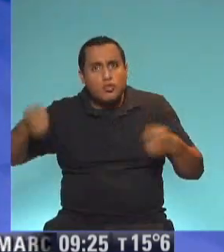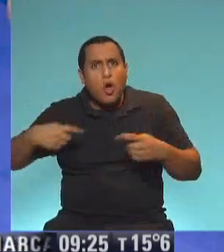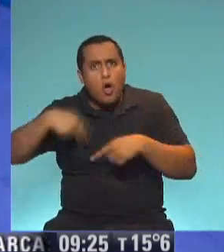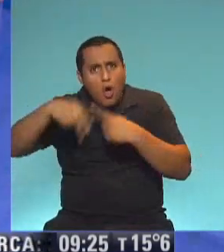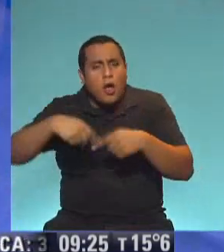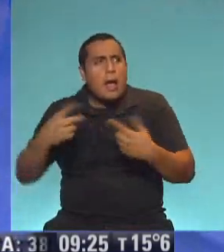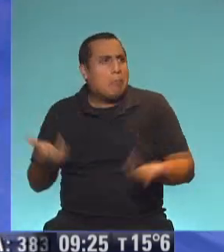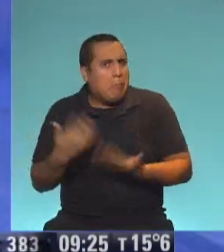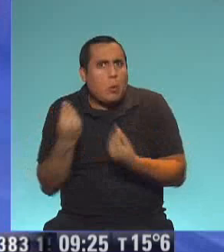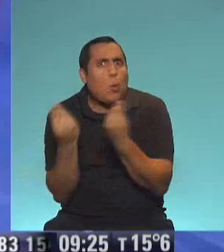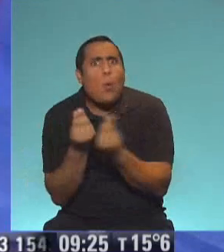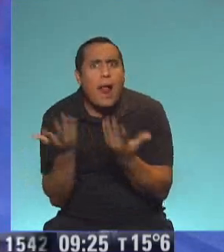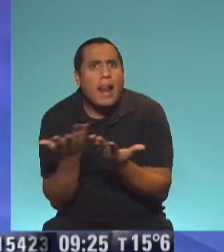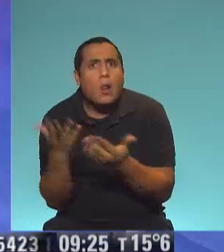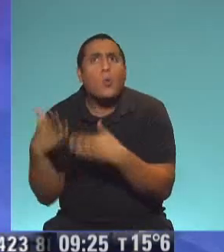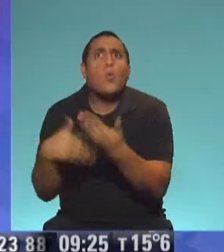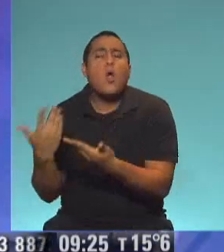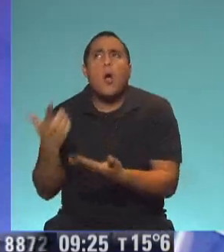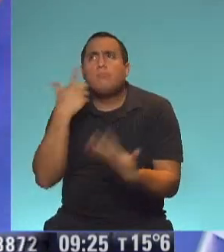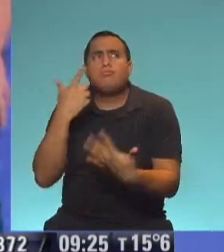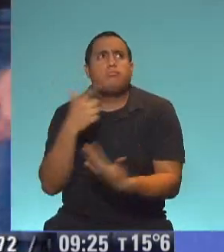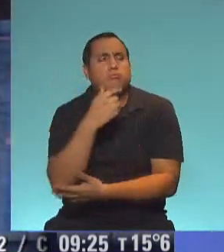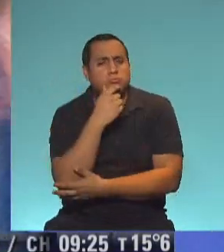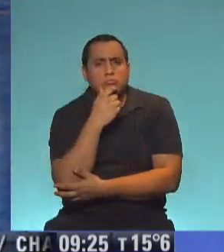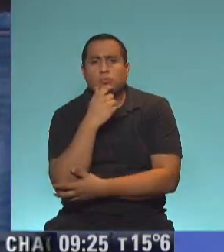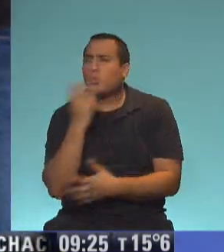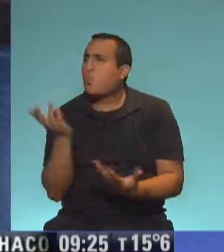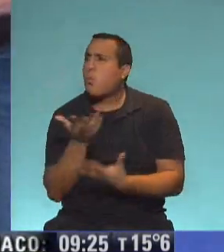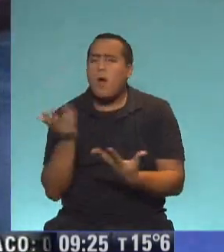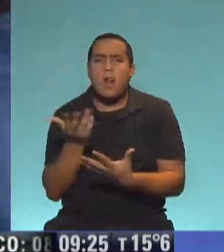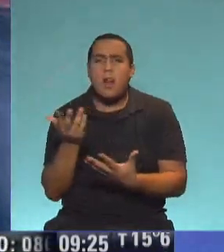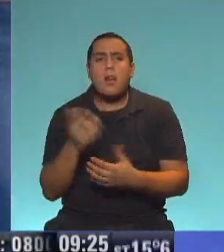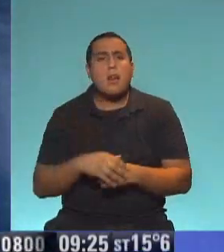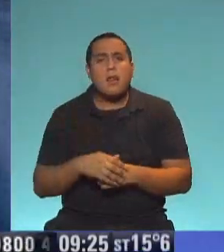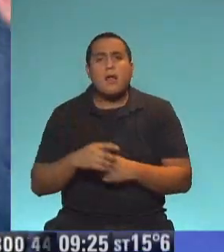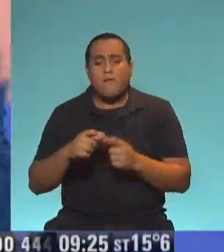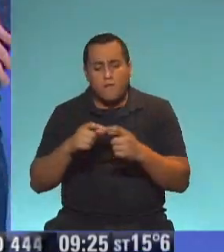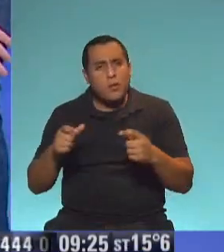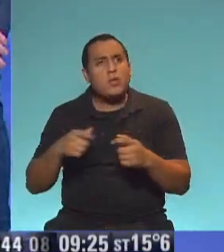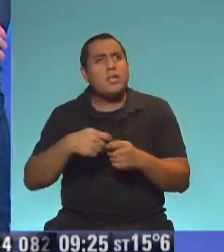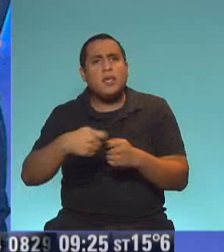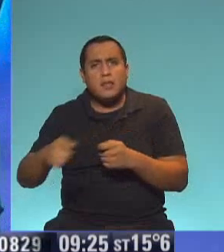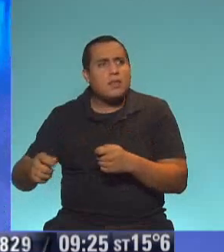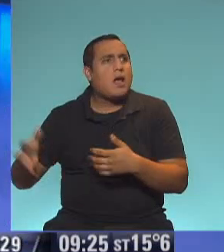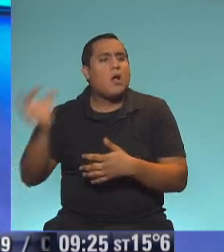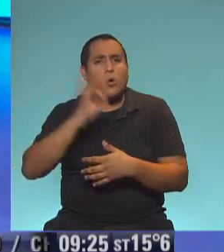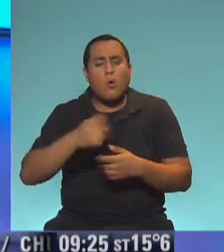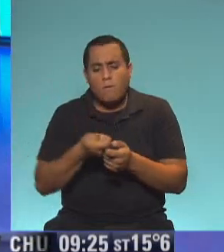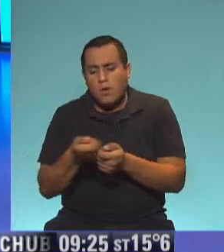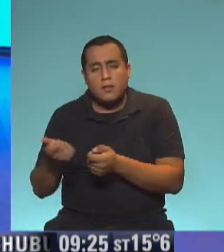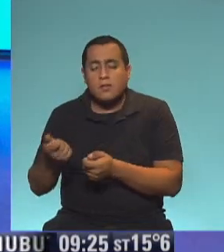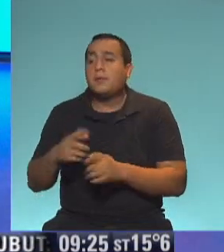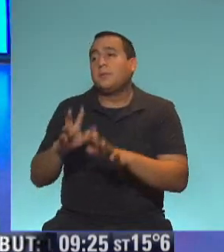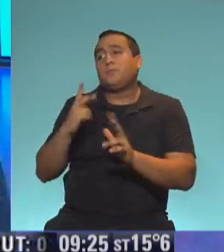casa elástico. Saben cuál es. No, dígalo ya con jugamos. Mica. No, ese no es. Fibritas, ay, bolitas. ¿Cuál será? Solamente voy a decir que es como un